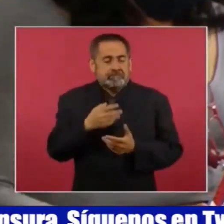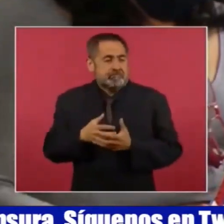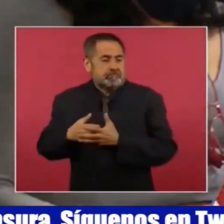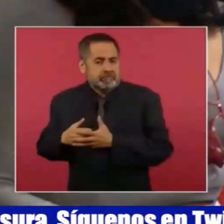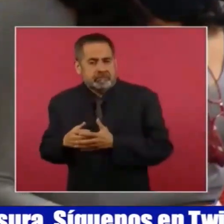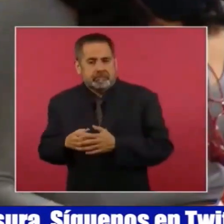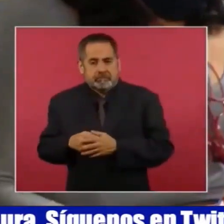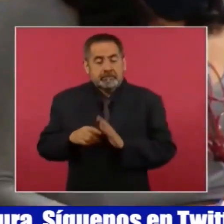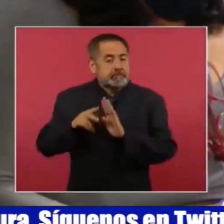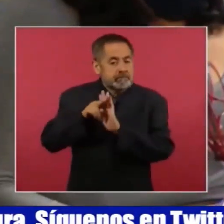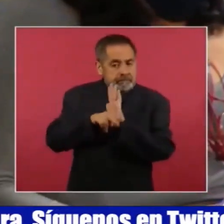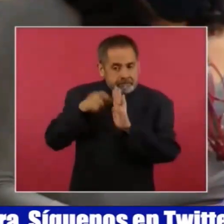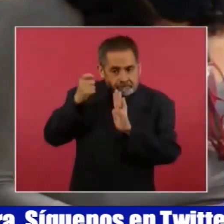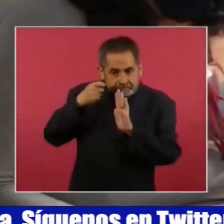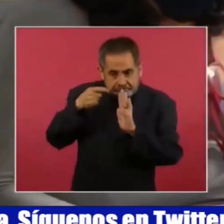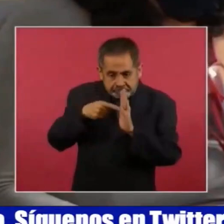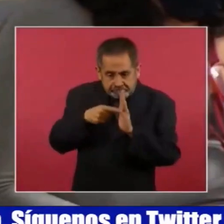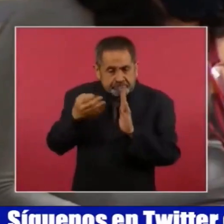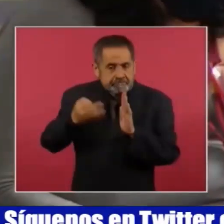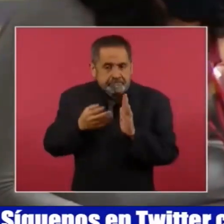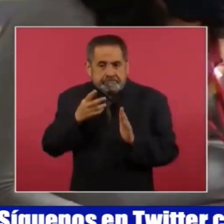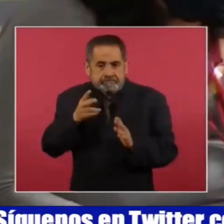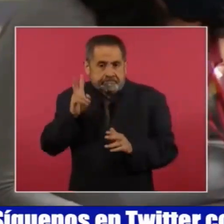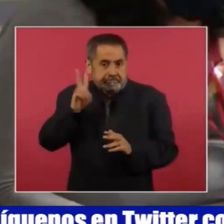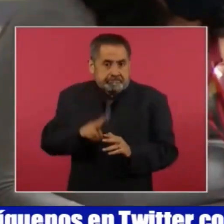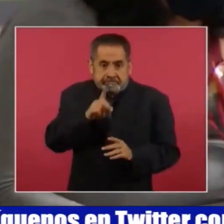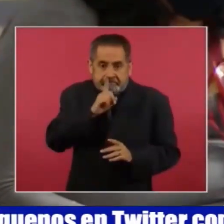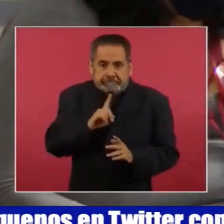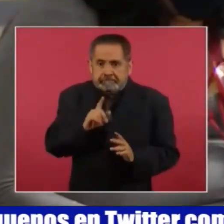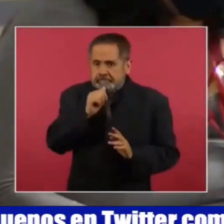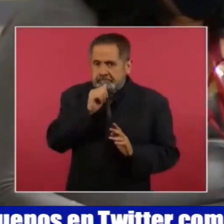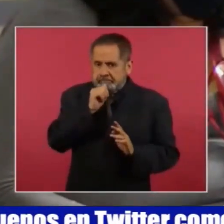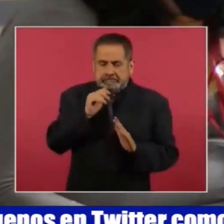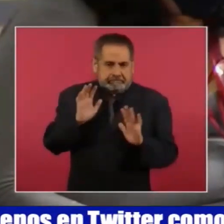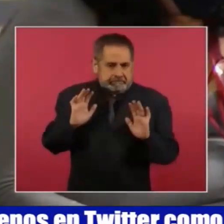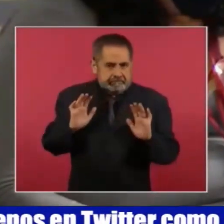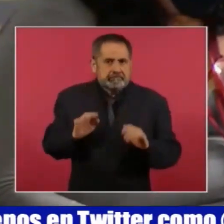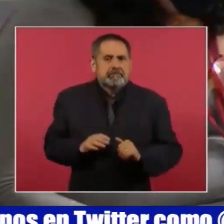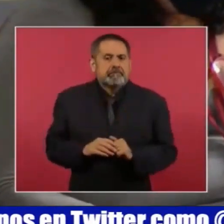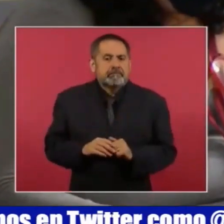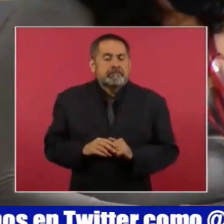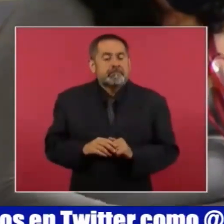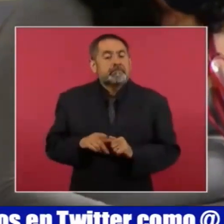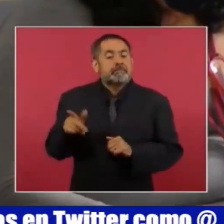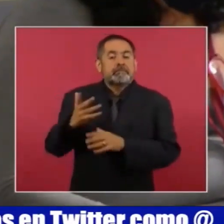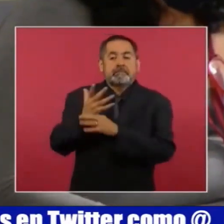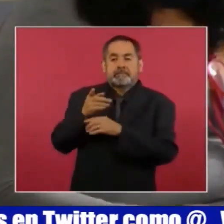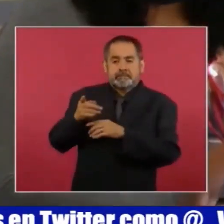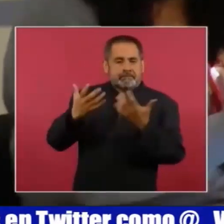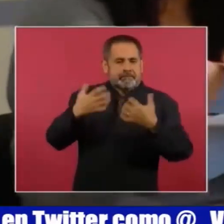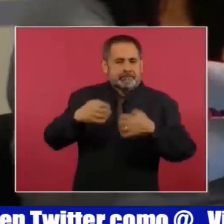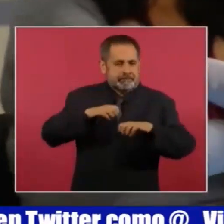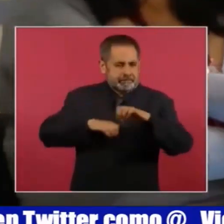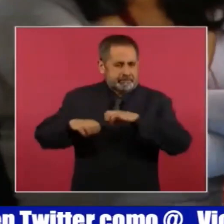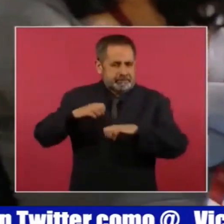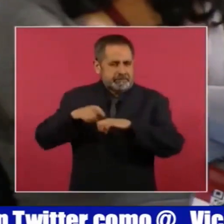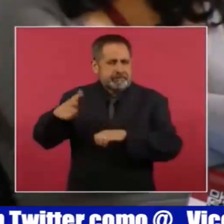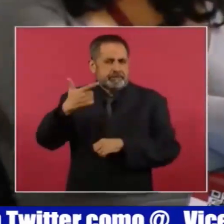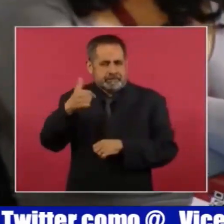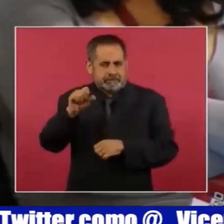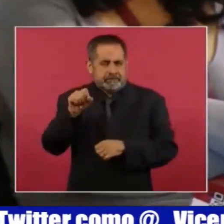fue verificado por estos medios y el portavoz de esta empresa